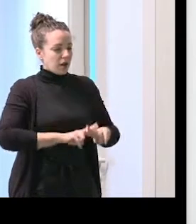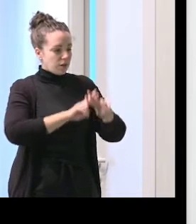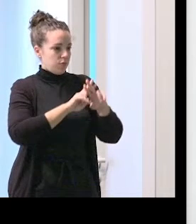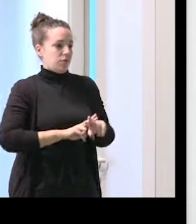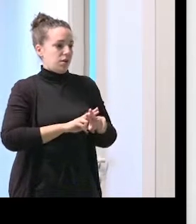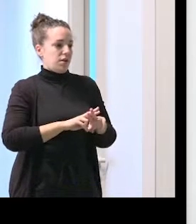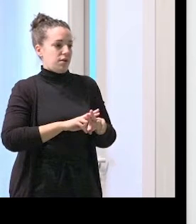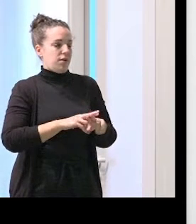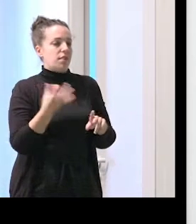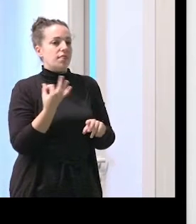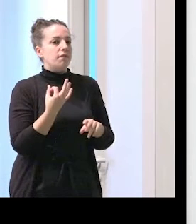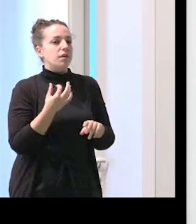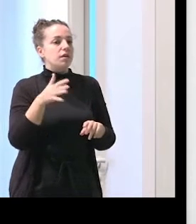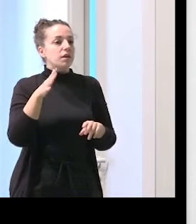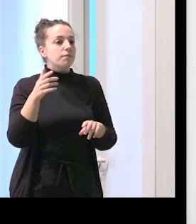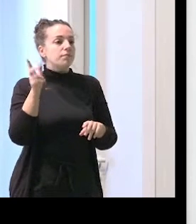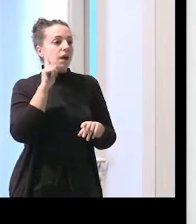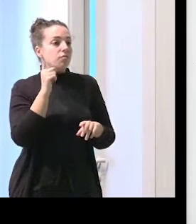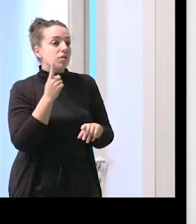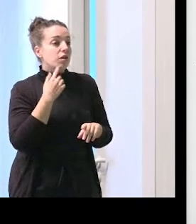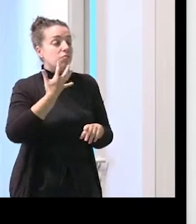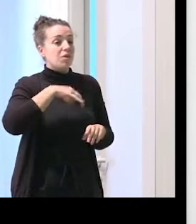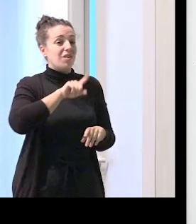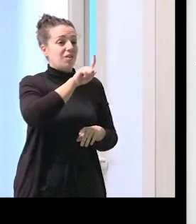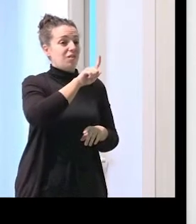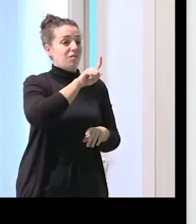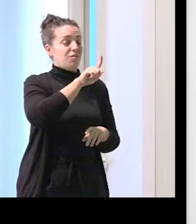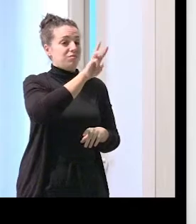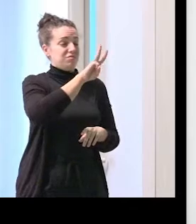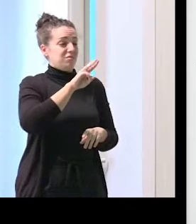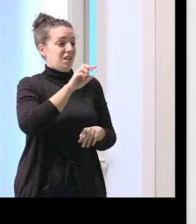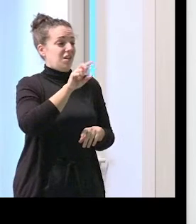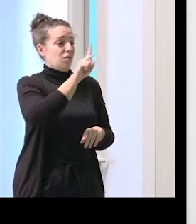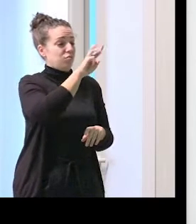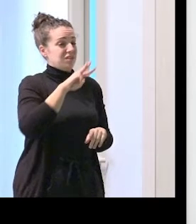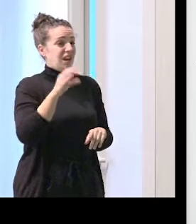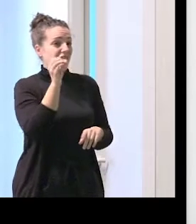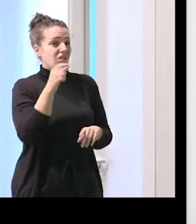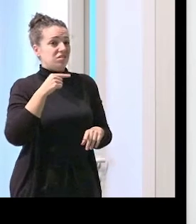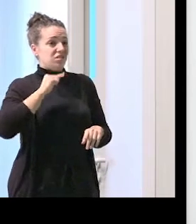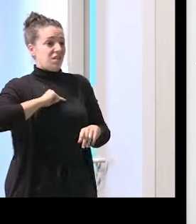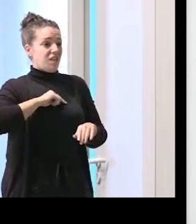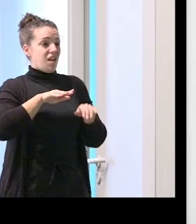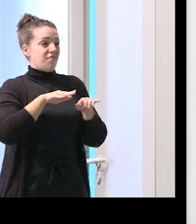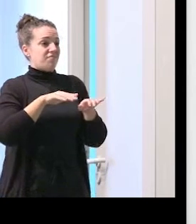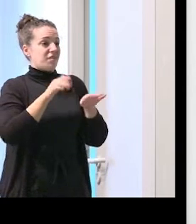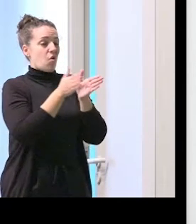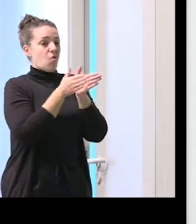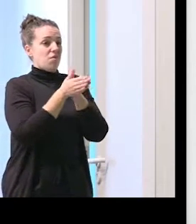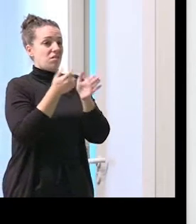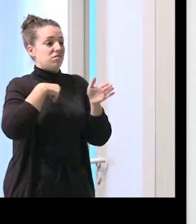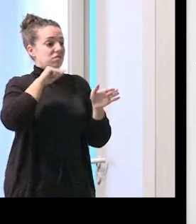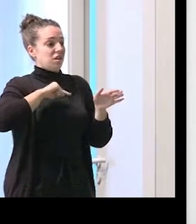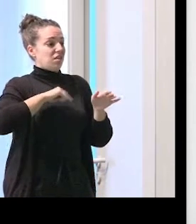audición. Al menos un tercio se avergonzaba por su pérdida auditiva y se sentía inferior al resto de sus compañeros. No solo los unilaterales, también les pasa a